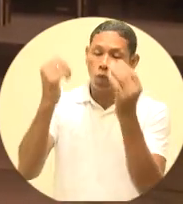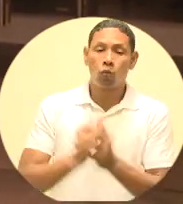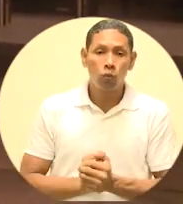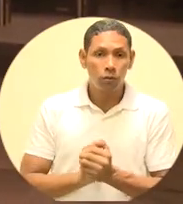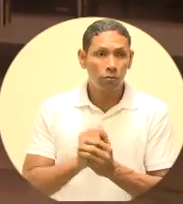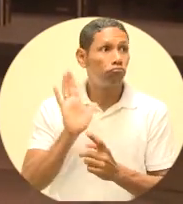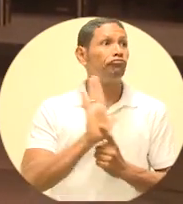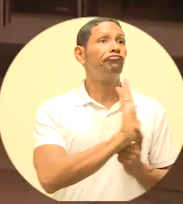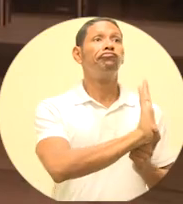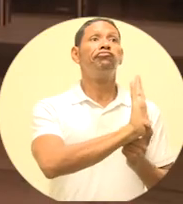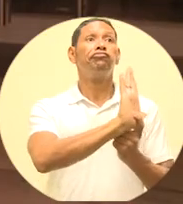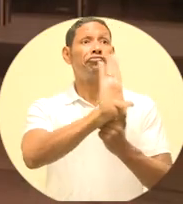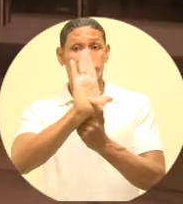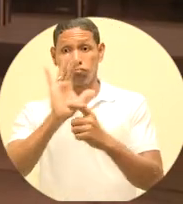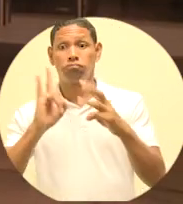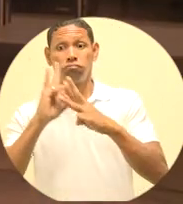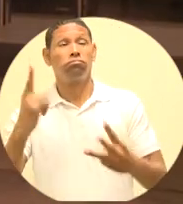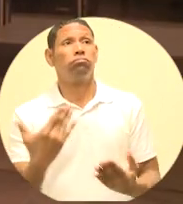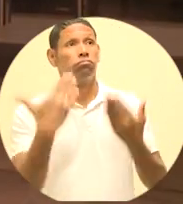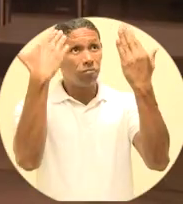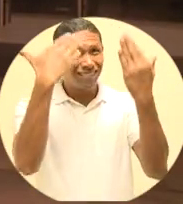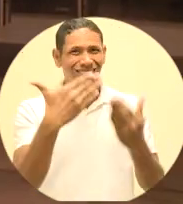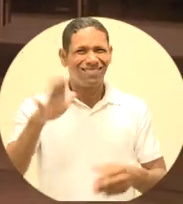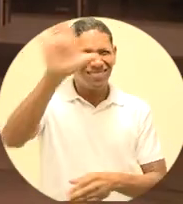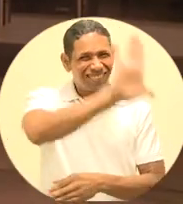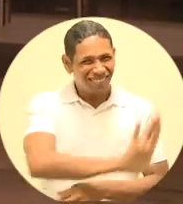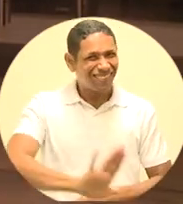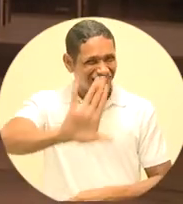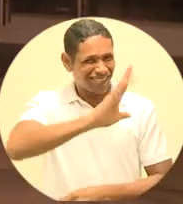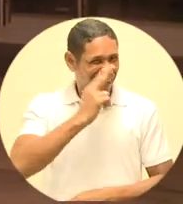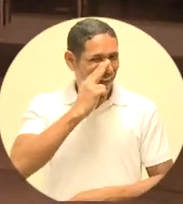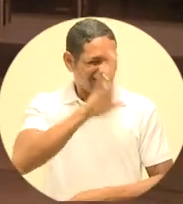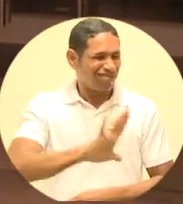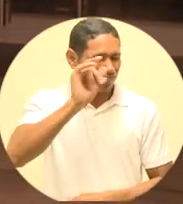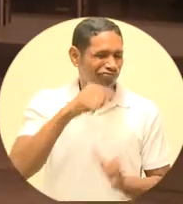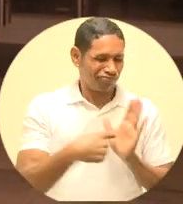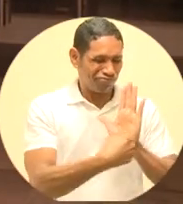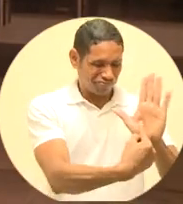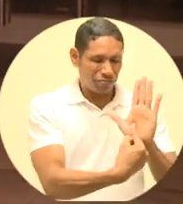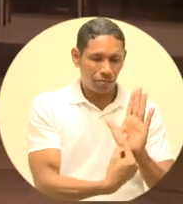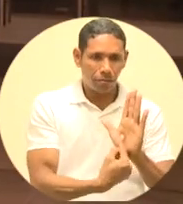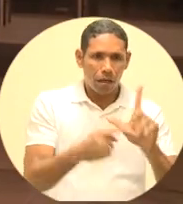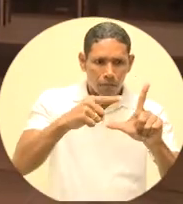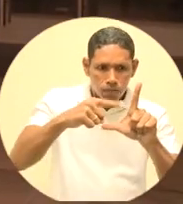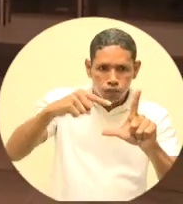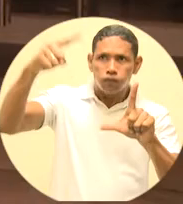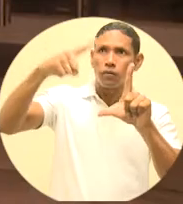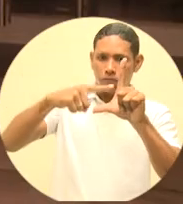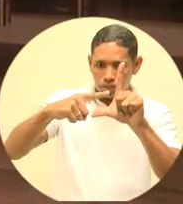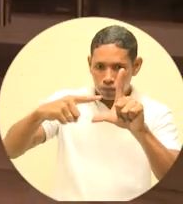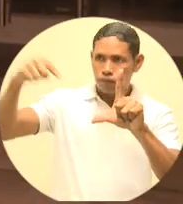que es un caso exitoso de mostrar a nivel regional, a nivel nacional, que los indicadores hablan por